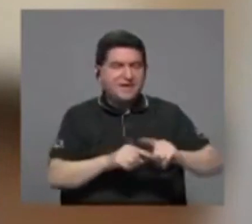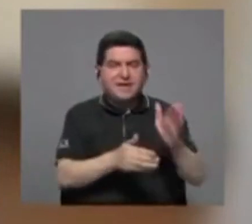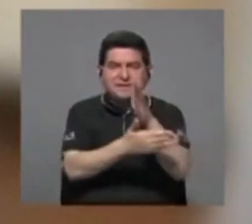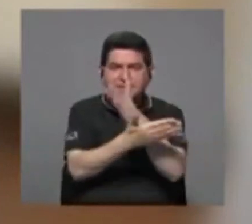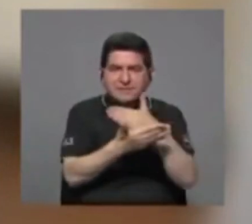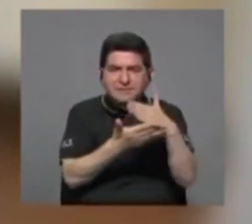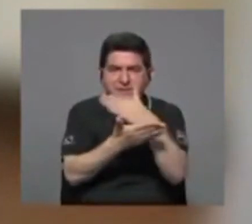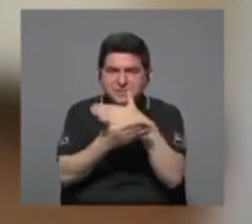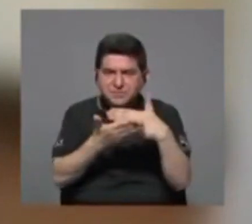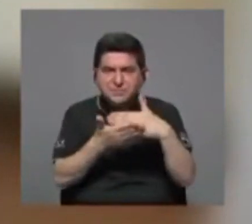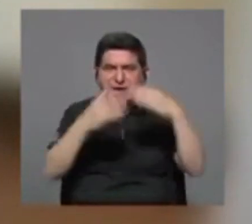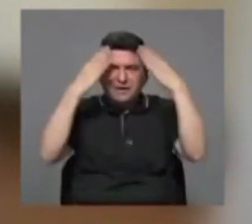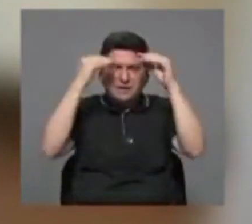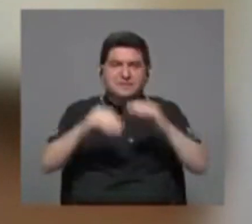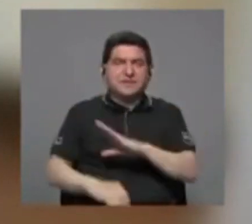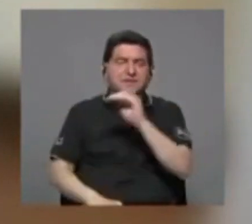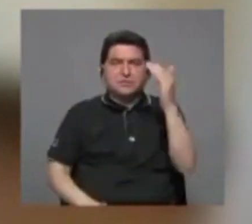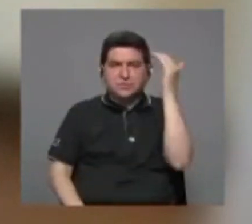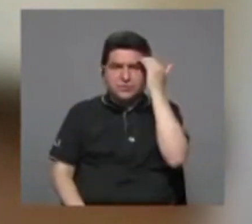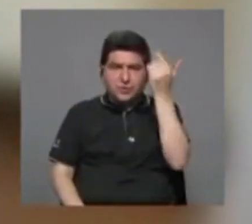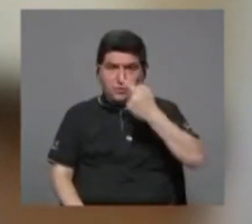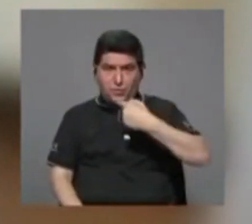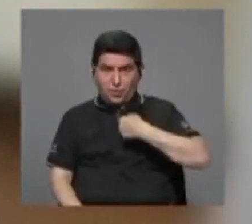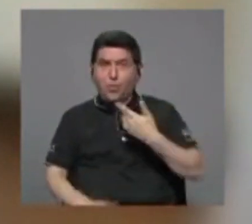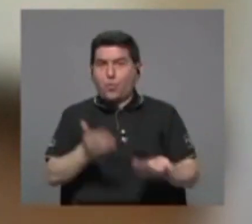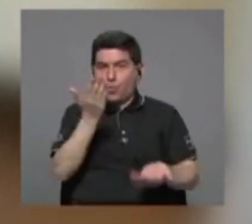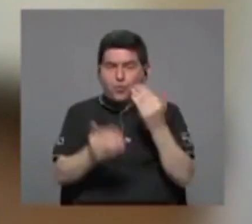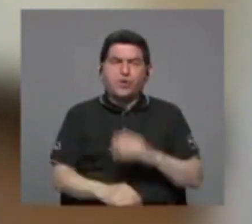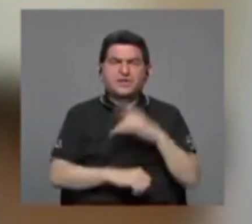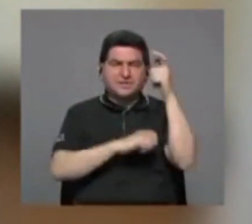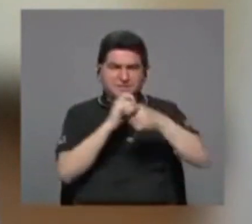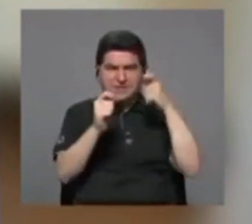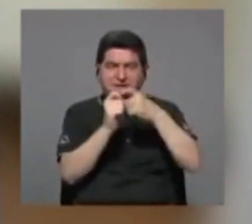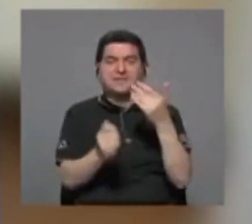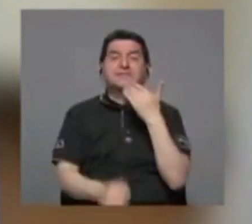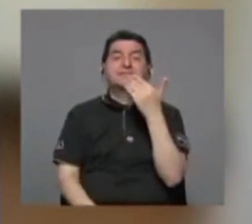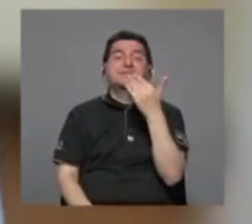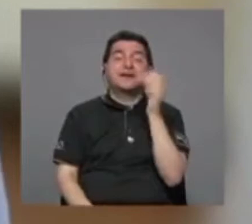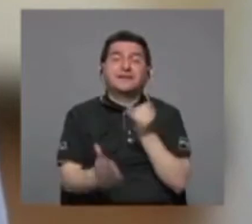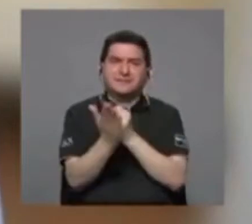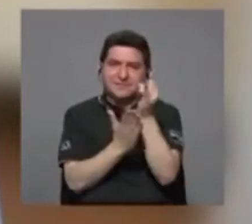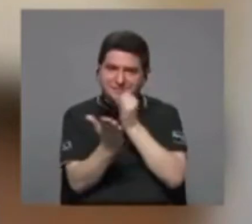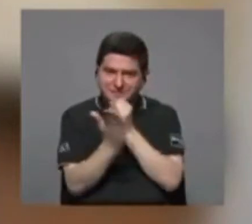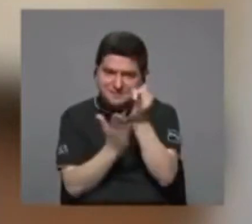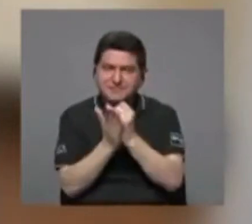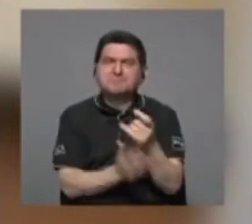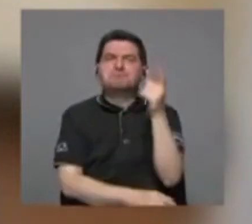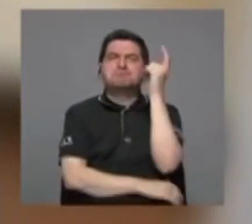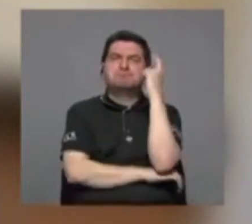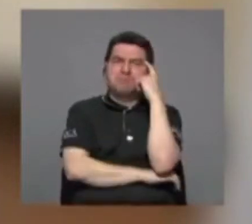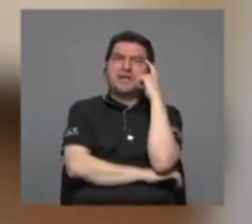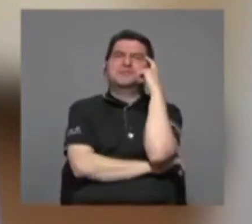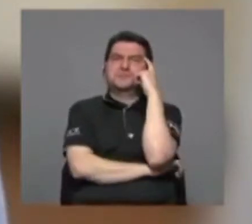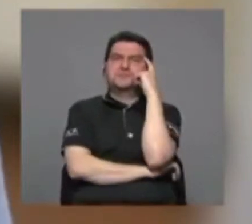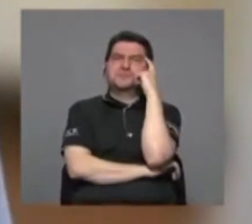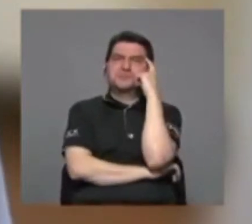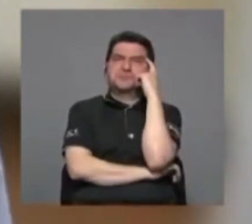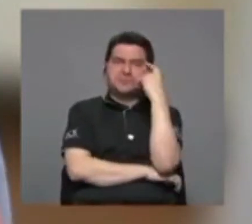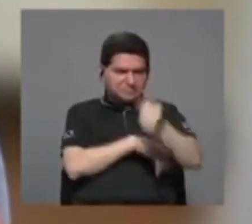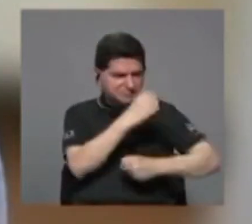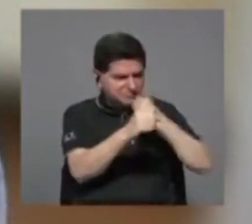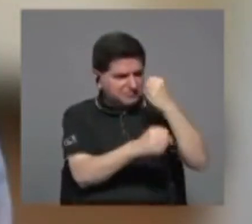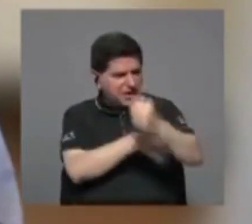de información y de conocimiento que uno ha podido especificar gracias a las investigaciones. Piense en ese sentido que cada año